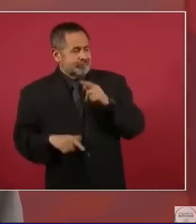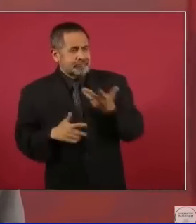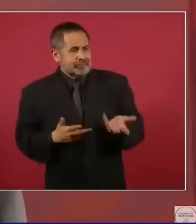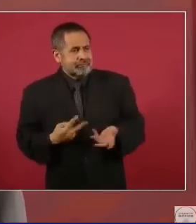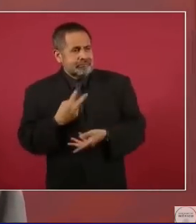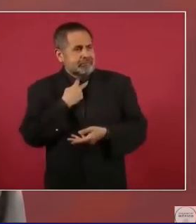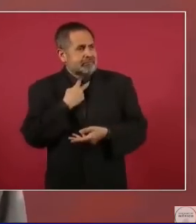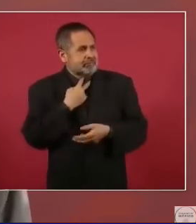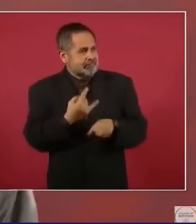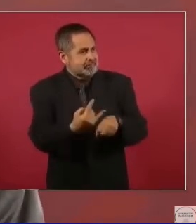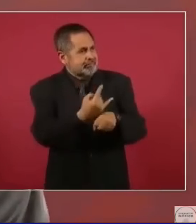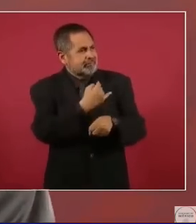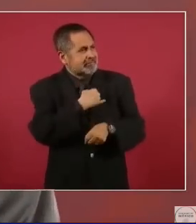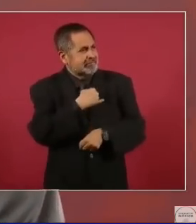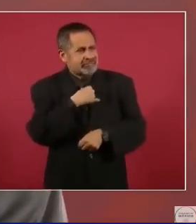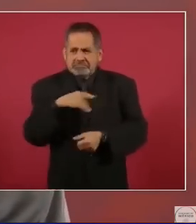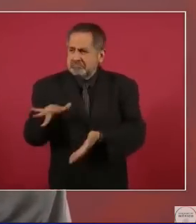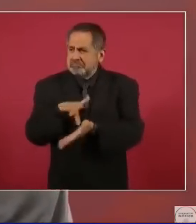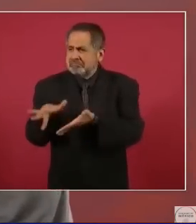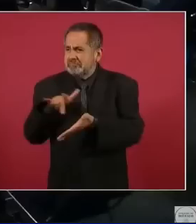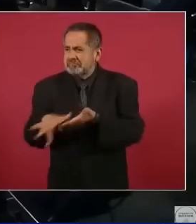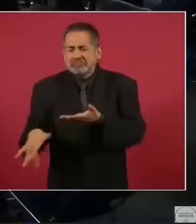porque luego viene